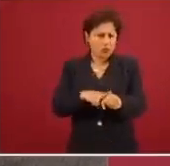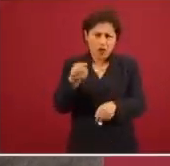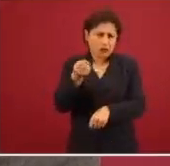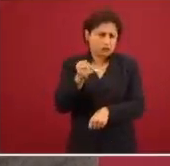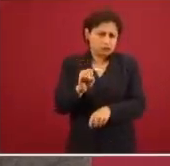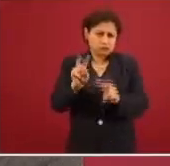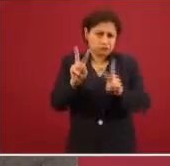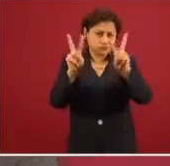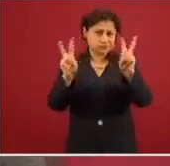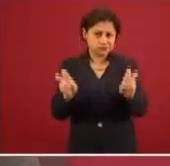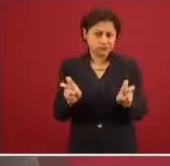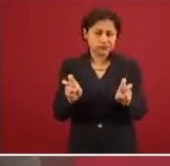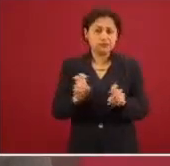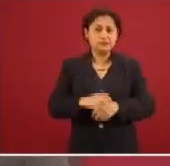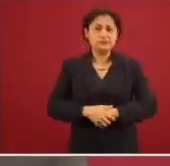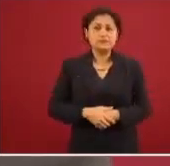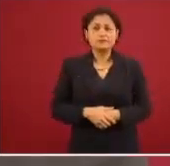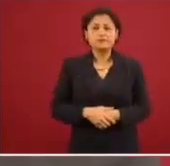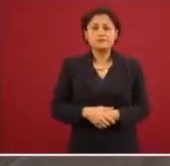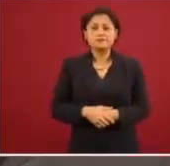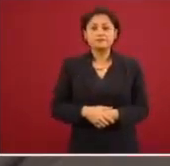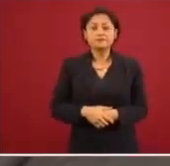pero no